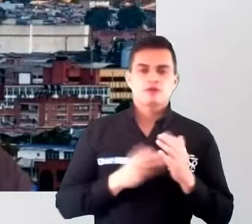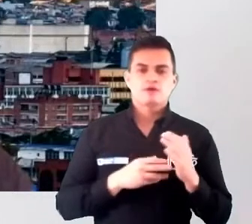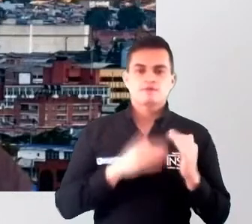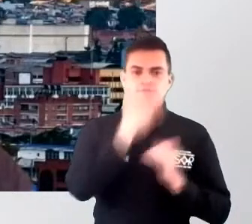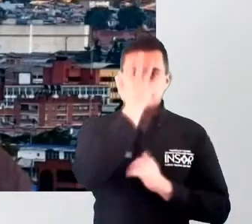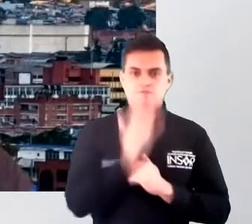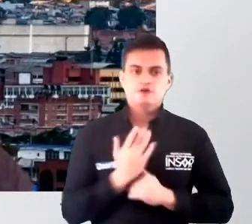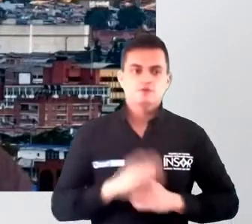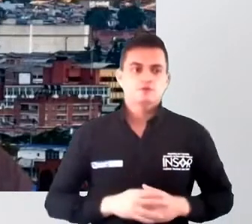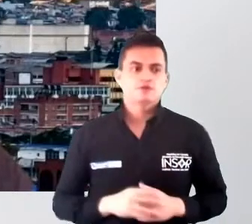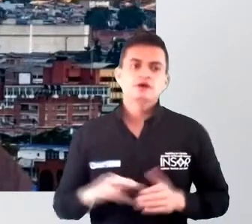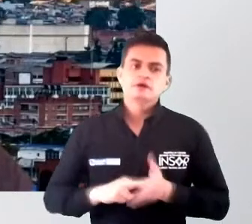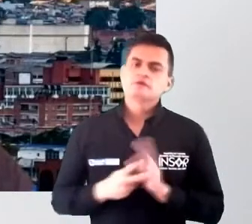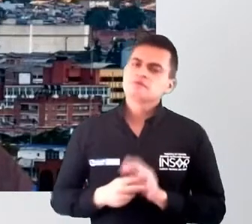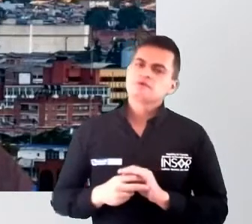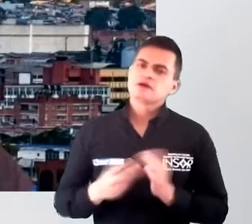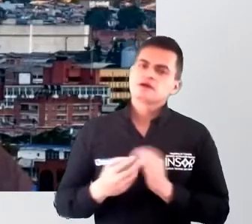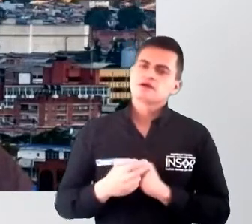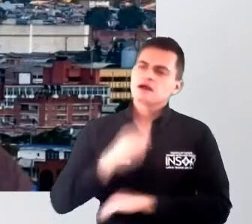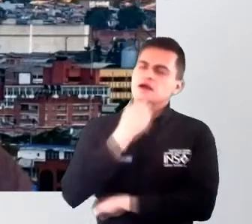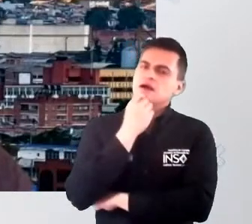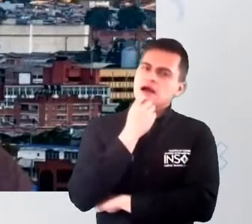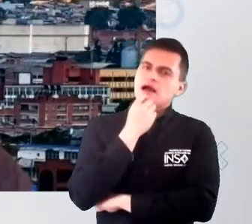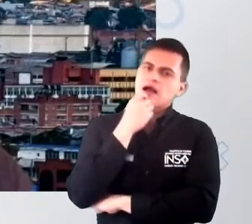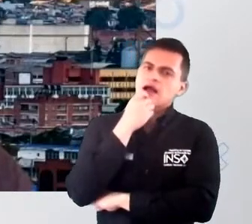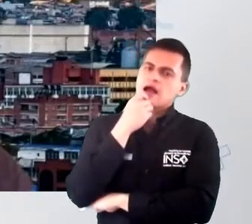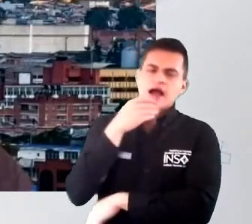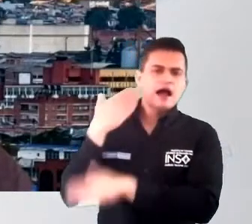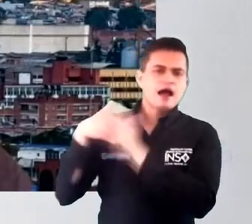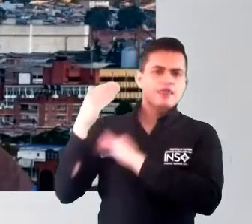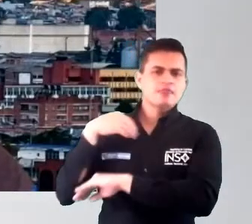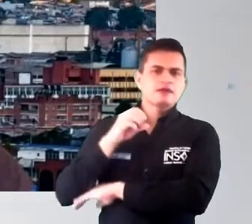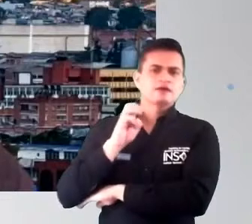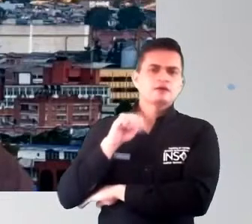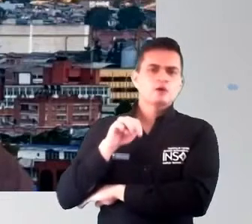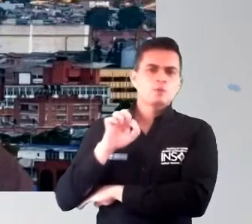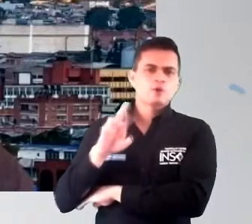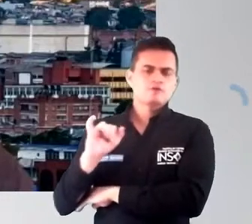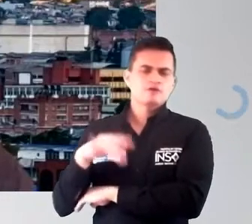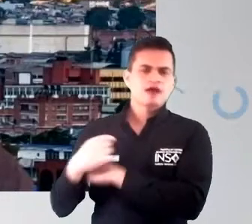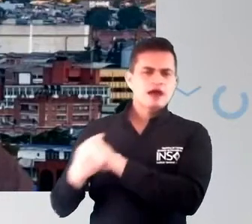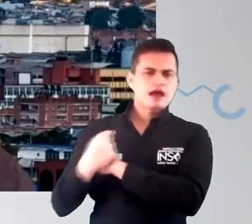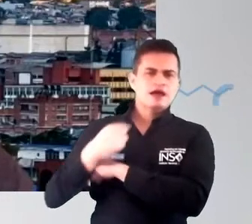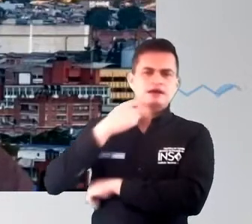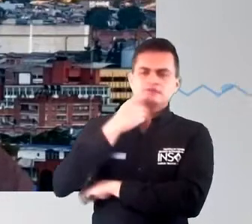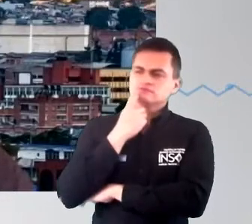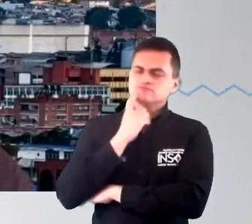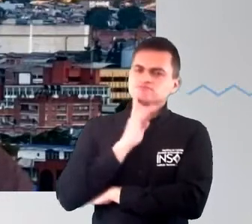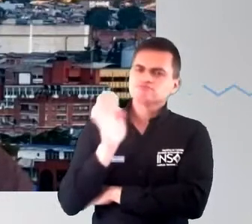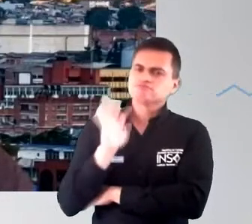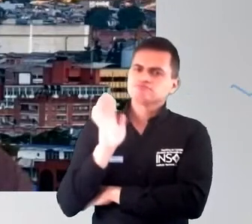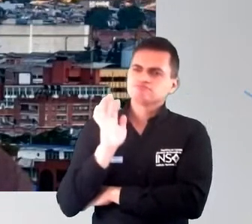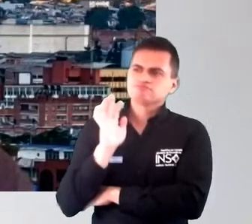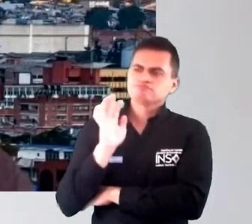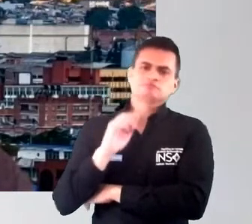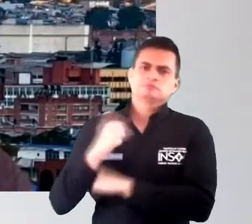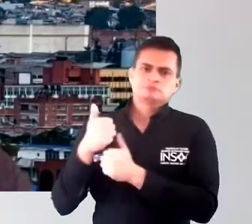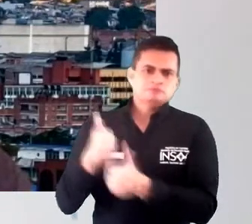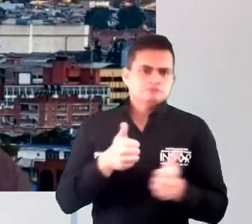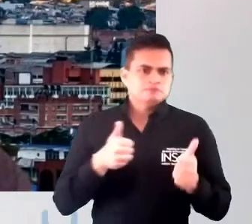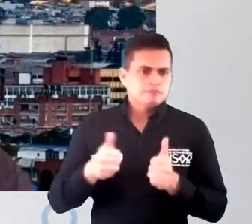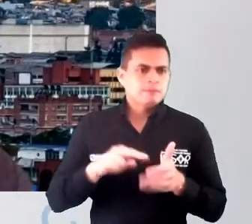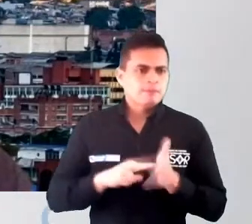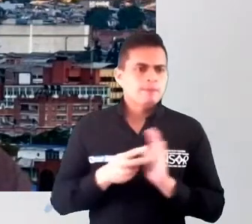no estuvo tan mal cuando estuvo atacándonos, porque era que teníamos un exceso de uso de canal y el ancho de